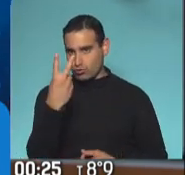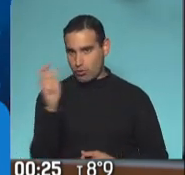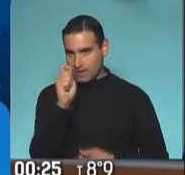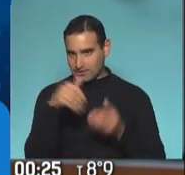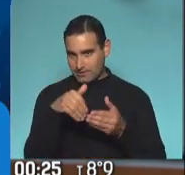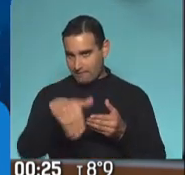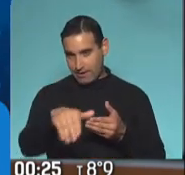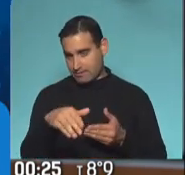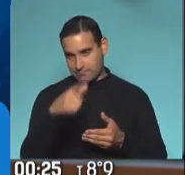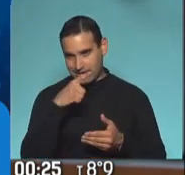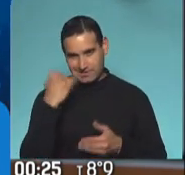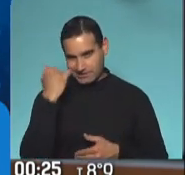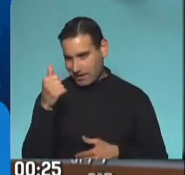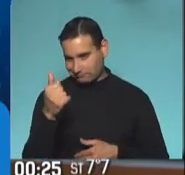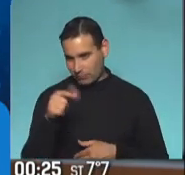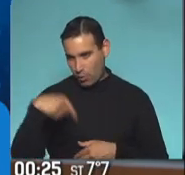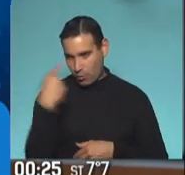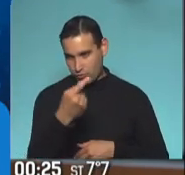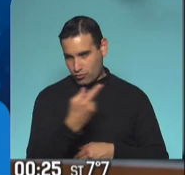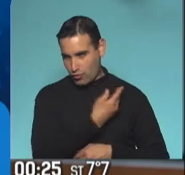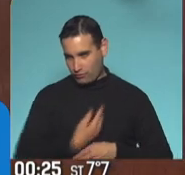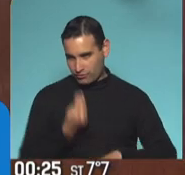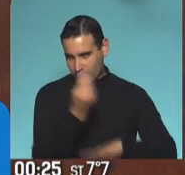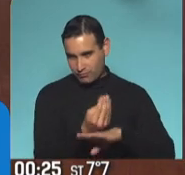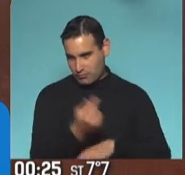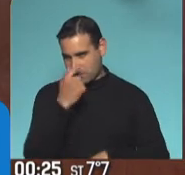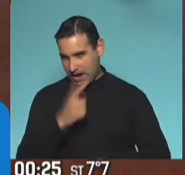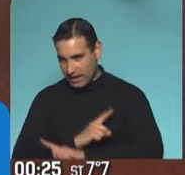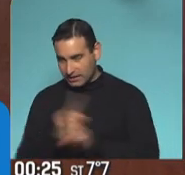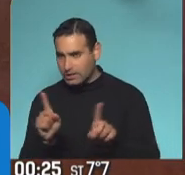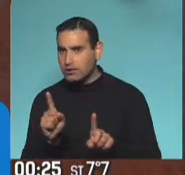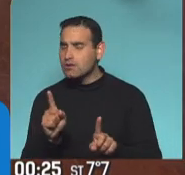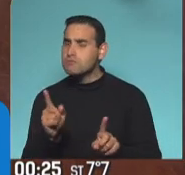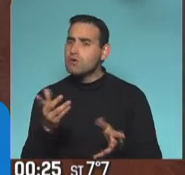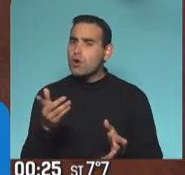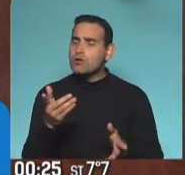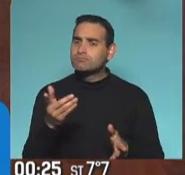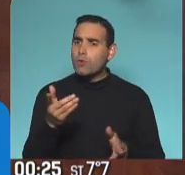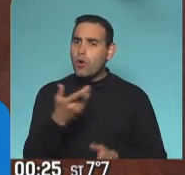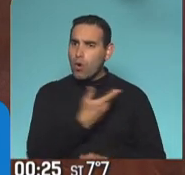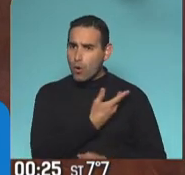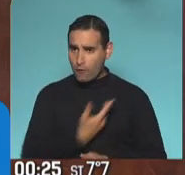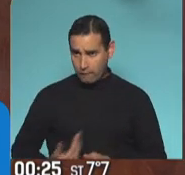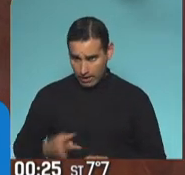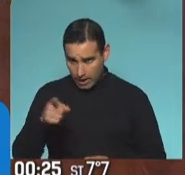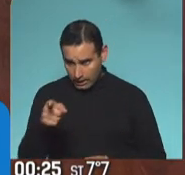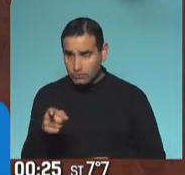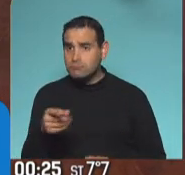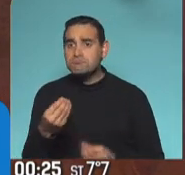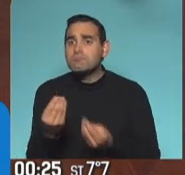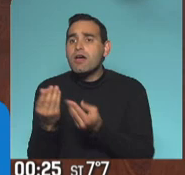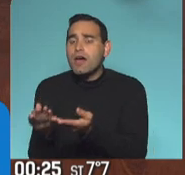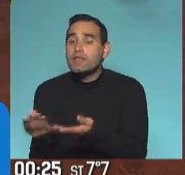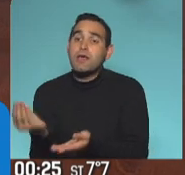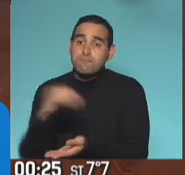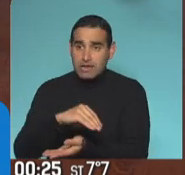después está mente fría el llegar llegará a ser así que podría hacer entonces no sólo el gobierno actual sino